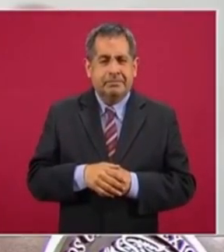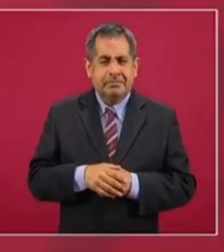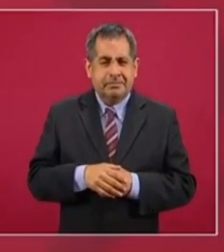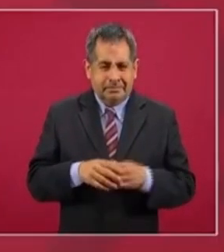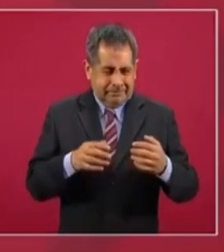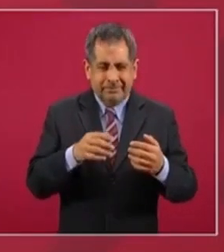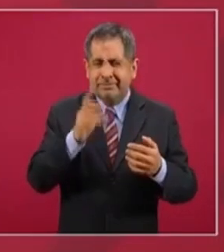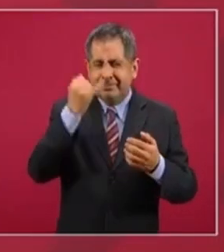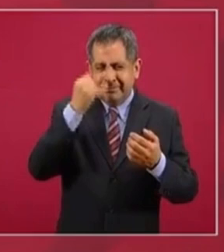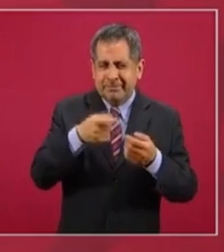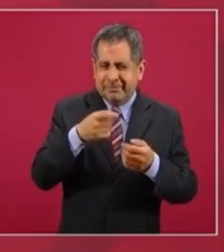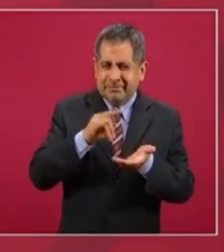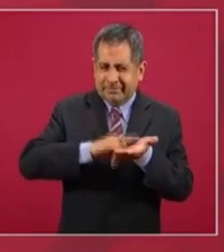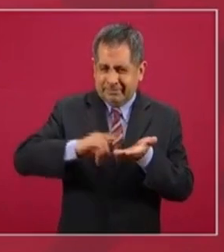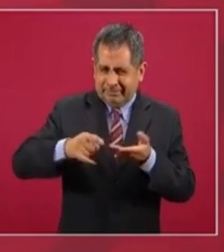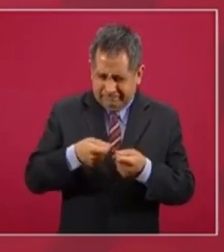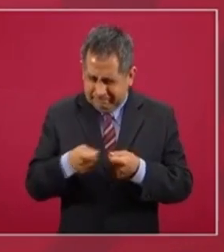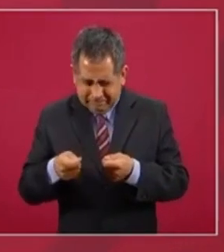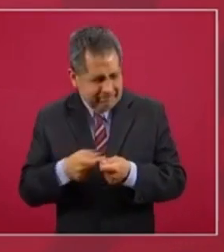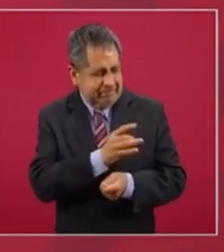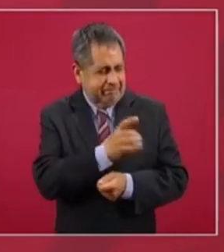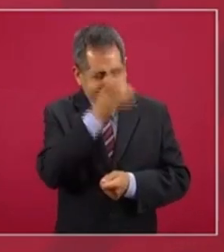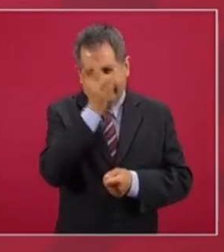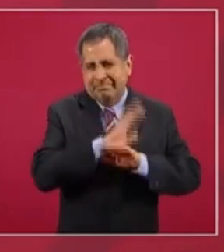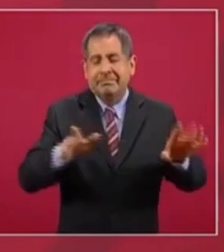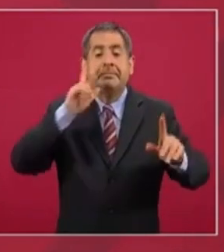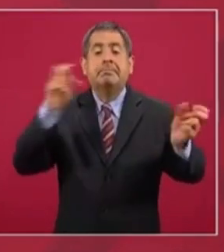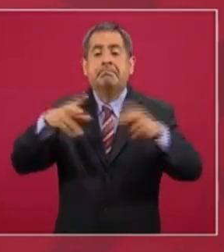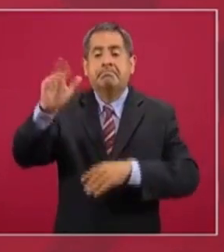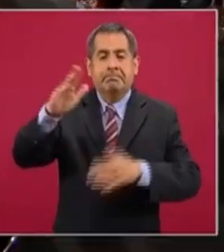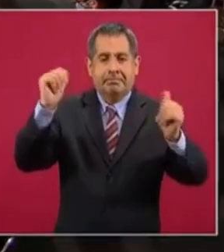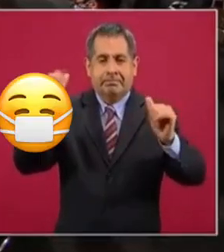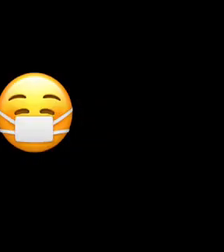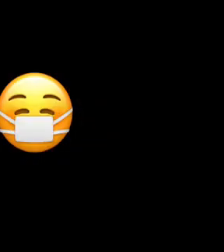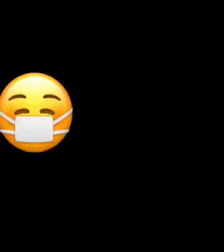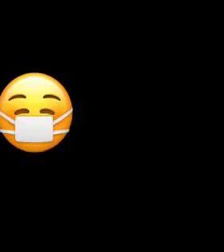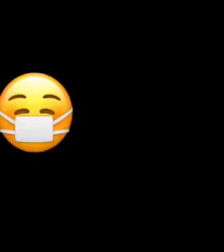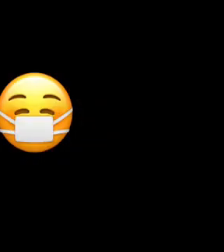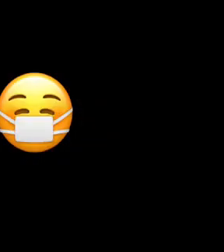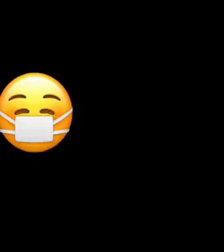Esa ya la tengo. Bueno, nos vemos mañana. Adiós, adiós.